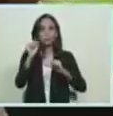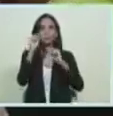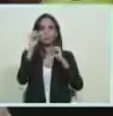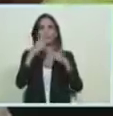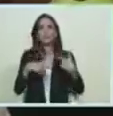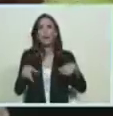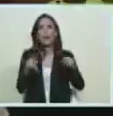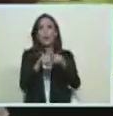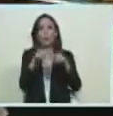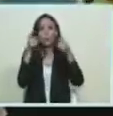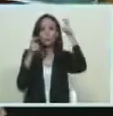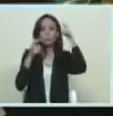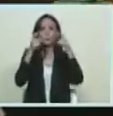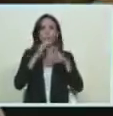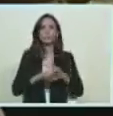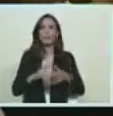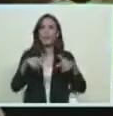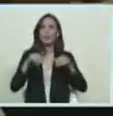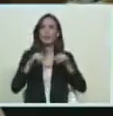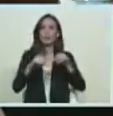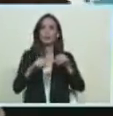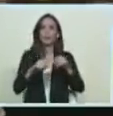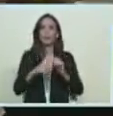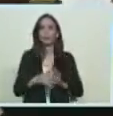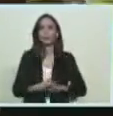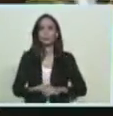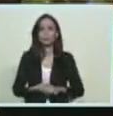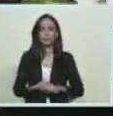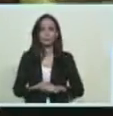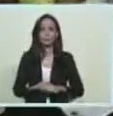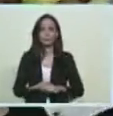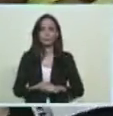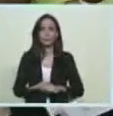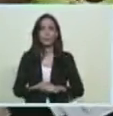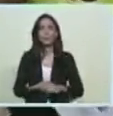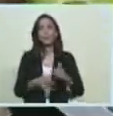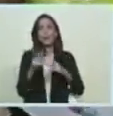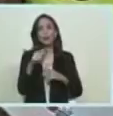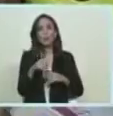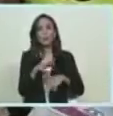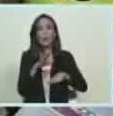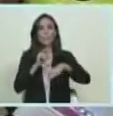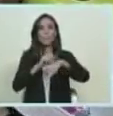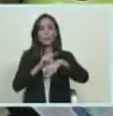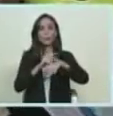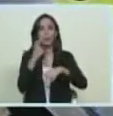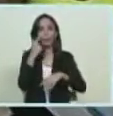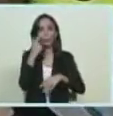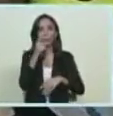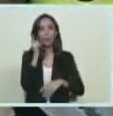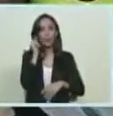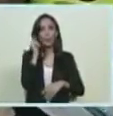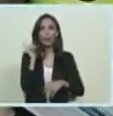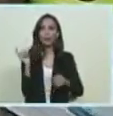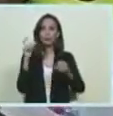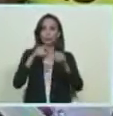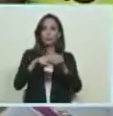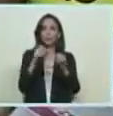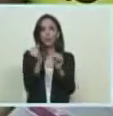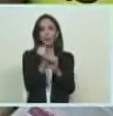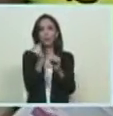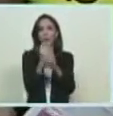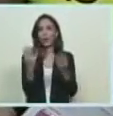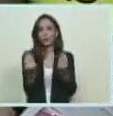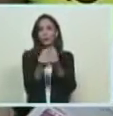del comandante Chávez. Acá nos encontramos, presidente, con la doctora Yerosca Copland, una brigadista más del plan